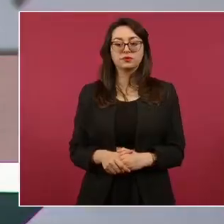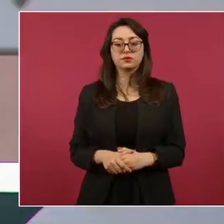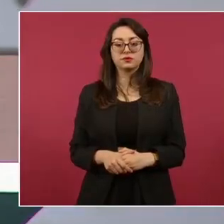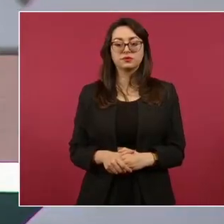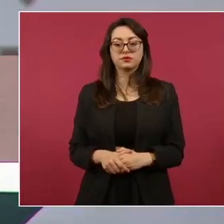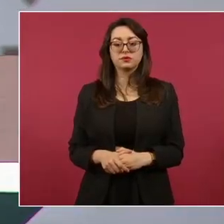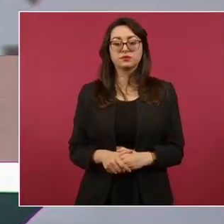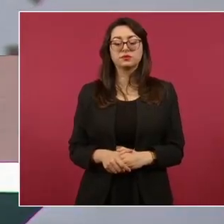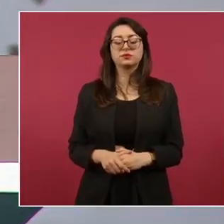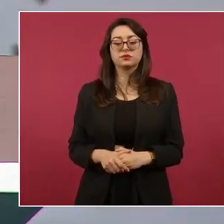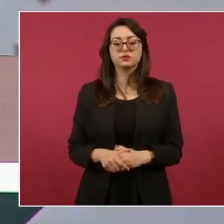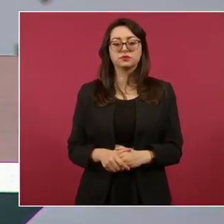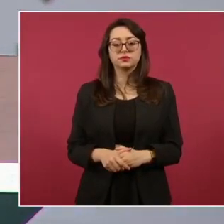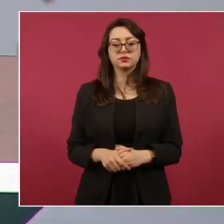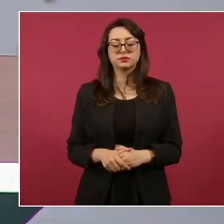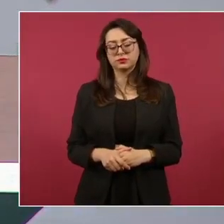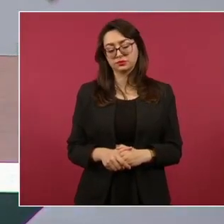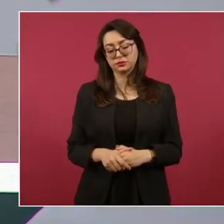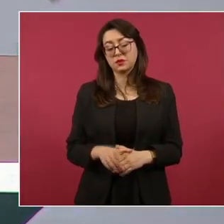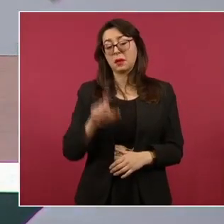de